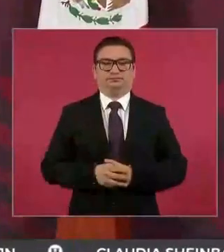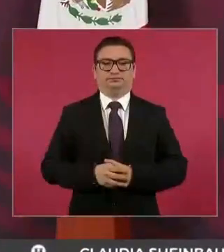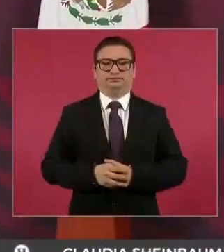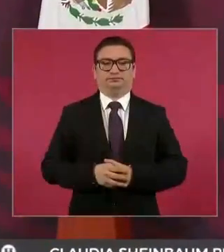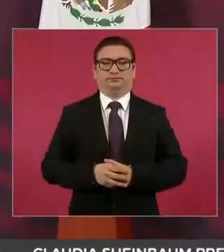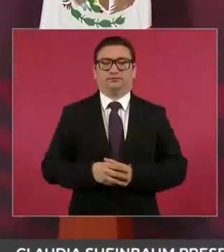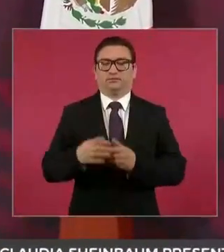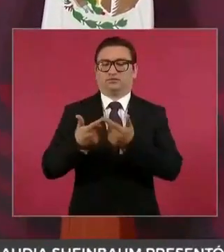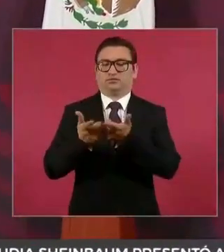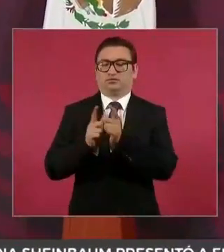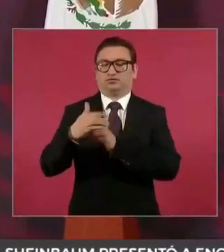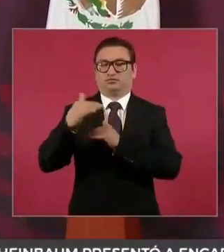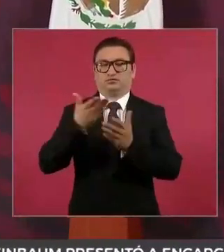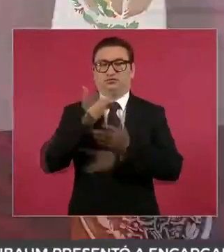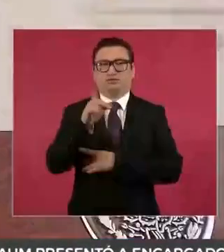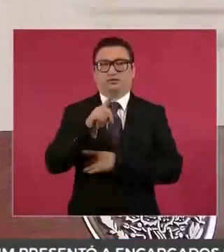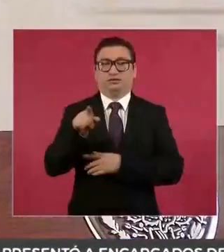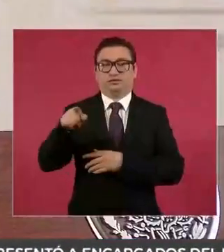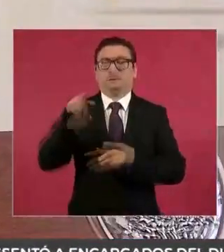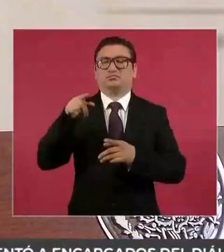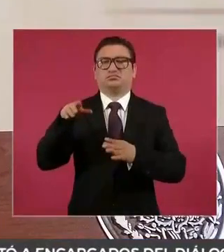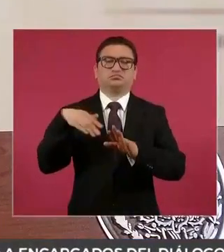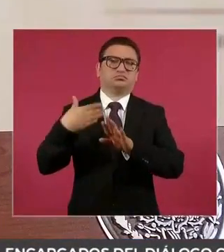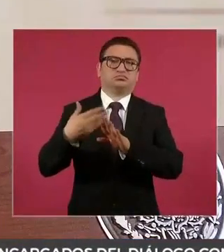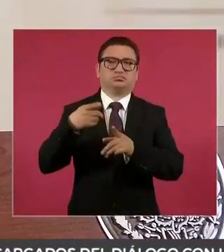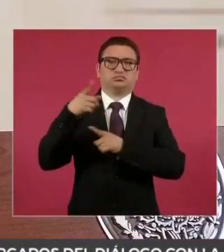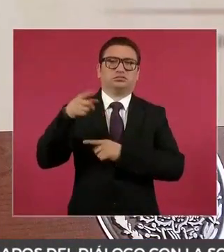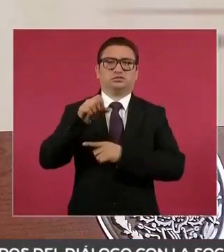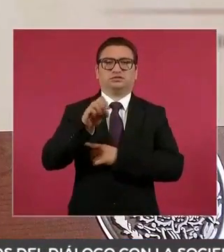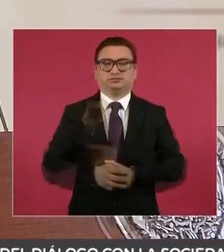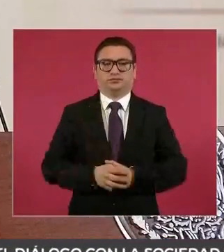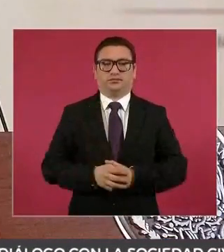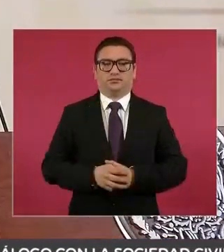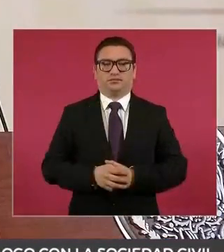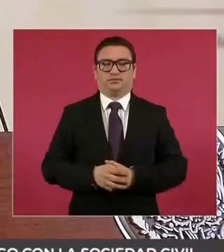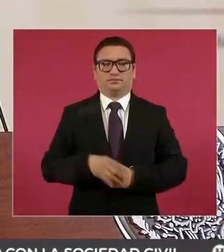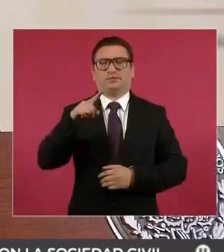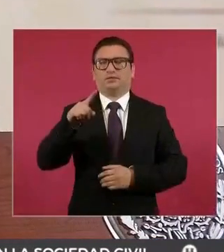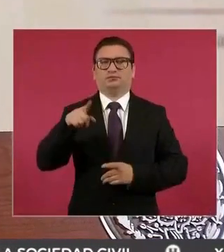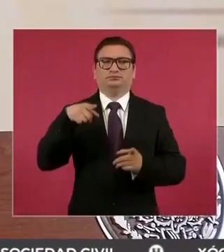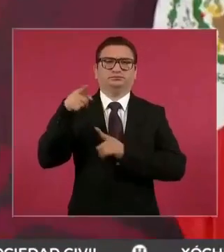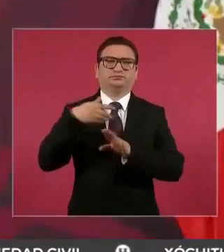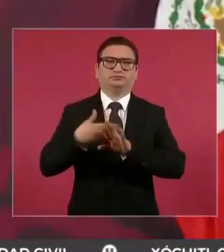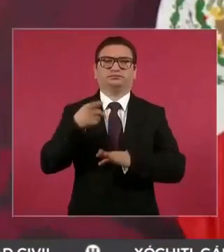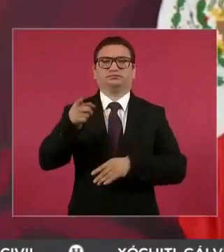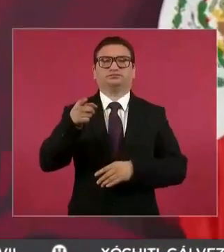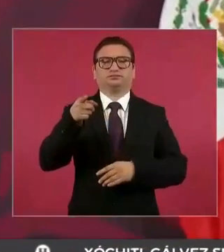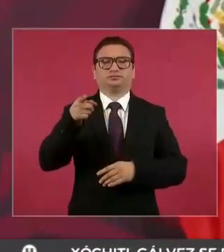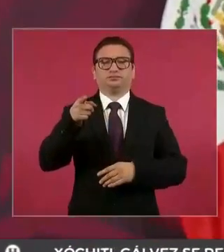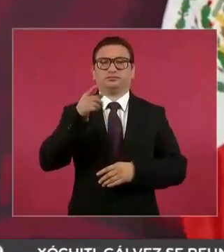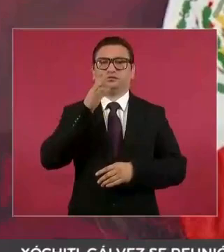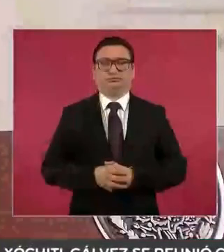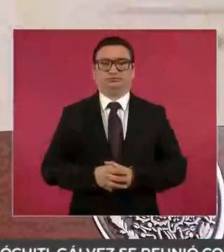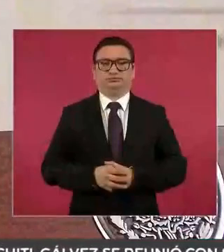el bloque conservador, Claudio X González, se le lanzó a Samuel García para que no pudiera